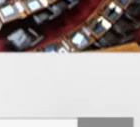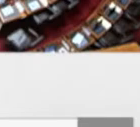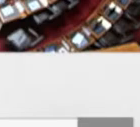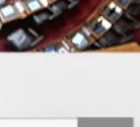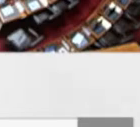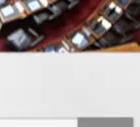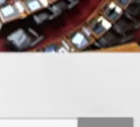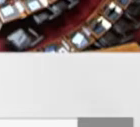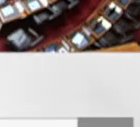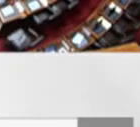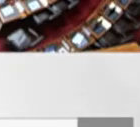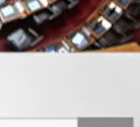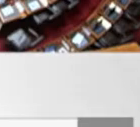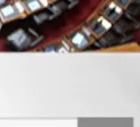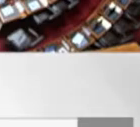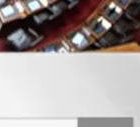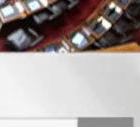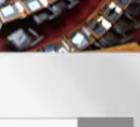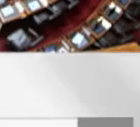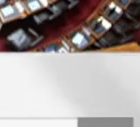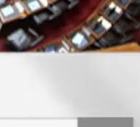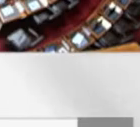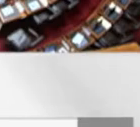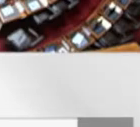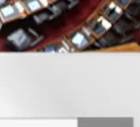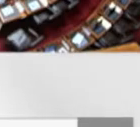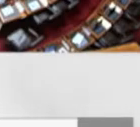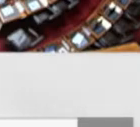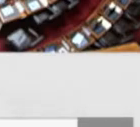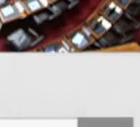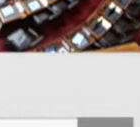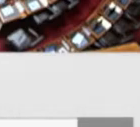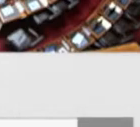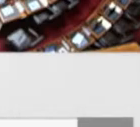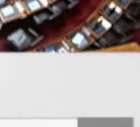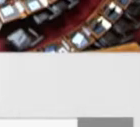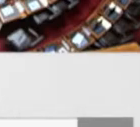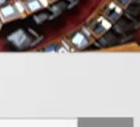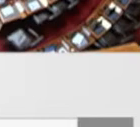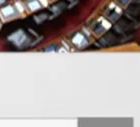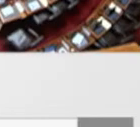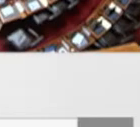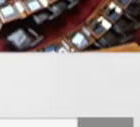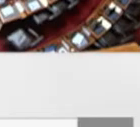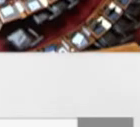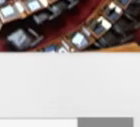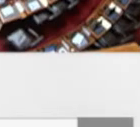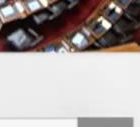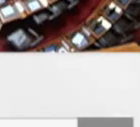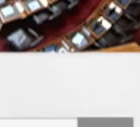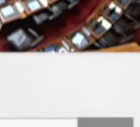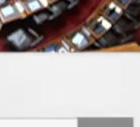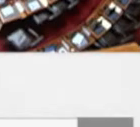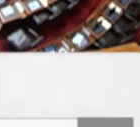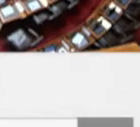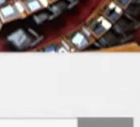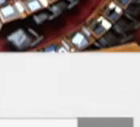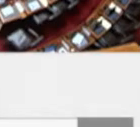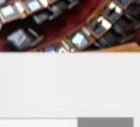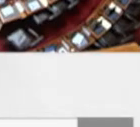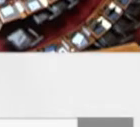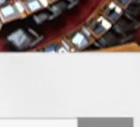Rómulo mucho esta reconsideración fue rechazada por lo tanto continúa el resultado anterior lo mismo pasó con